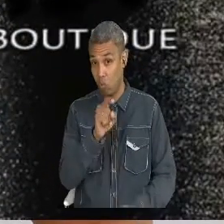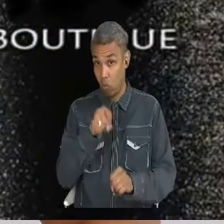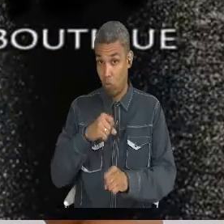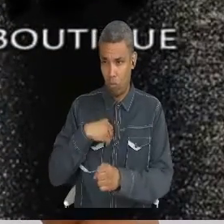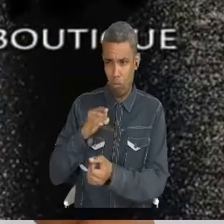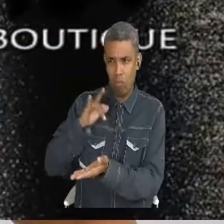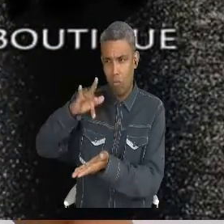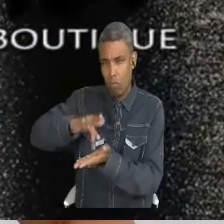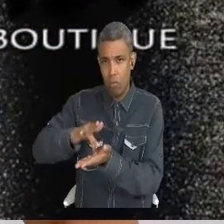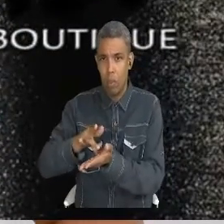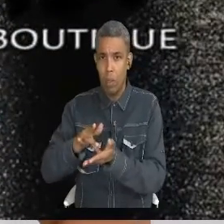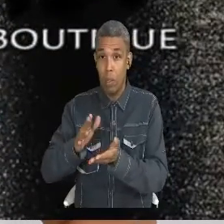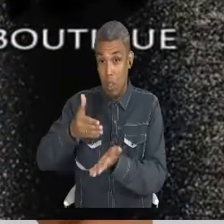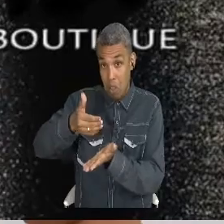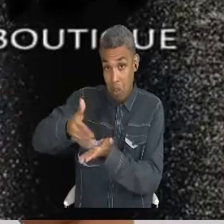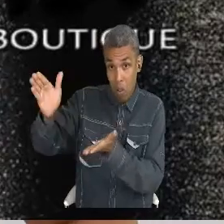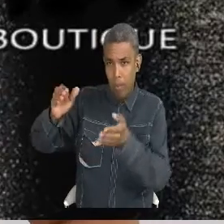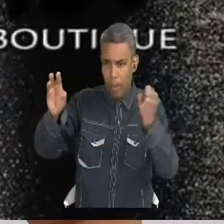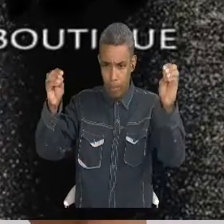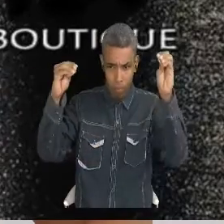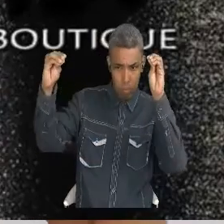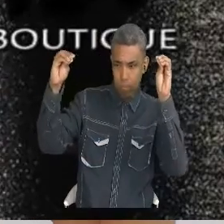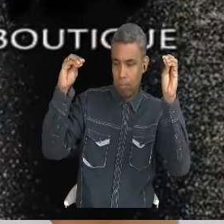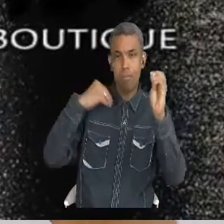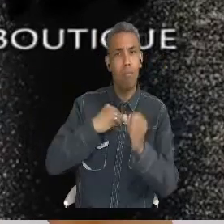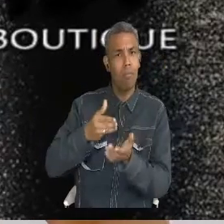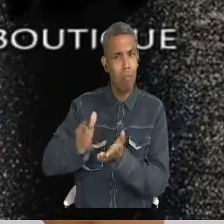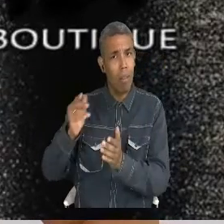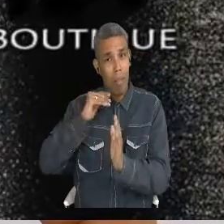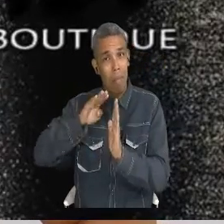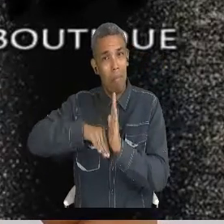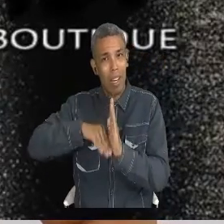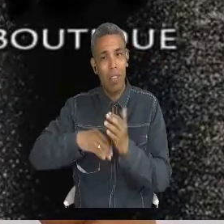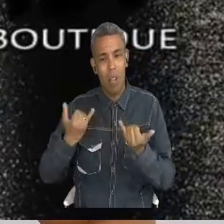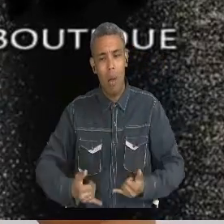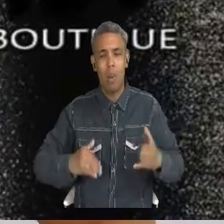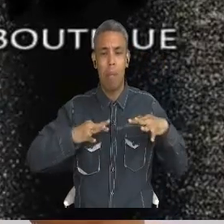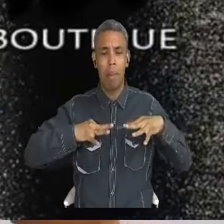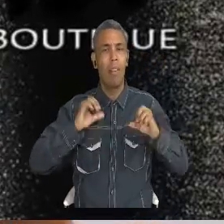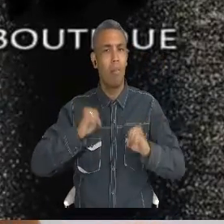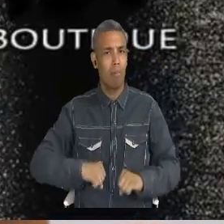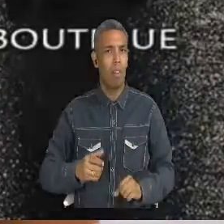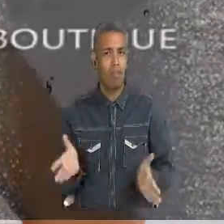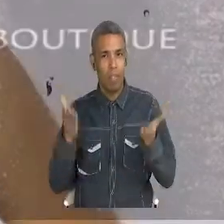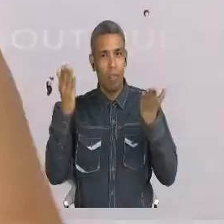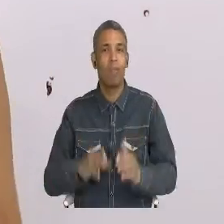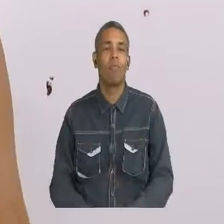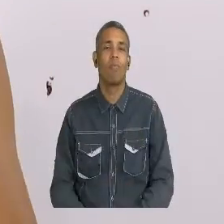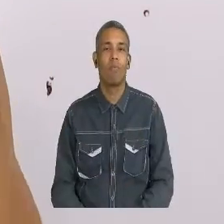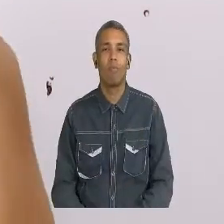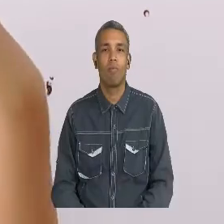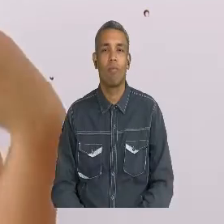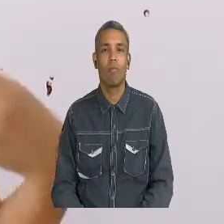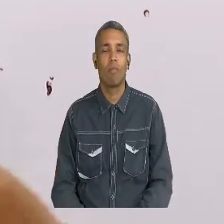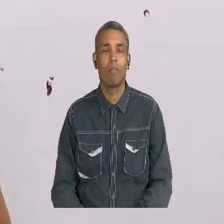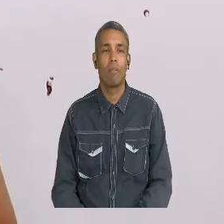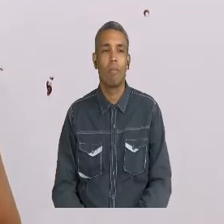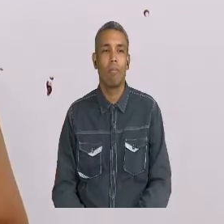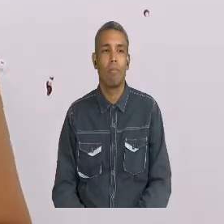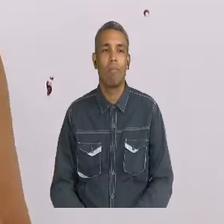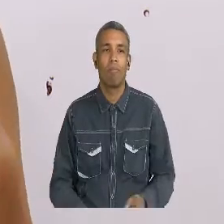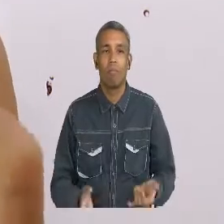promoción, el destape primaveral de esta temporada de vacaciones ya se encuentra de destape en mi Mautit. Y ahora